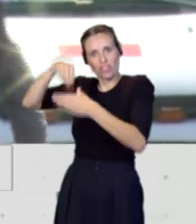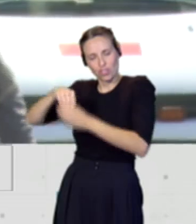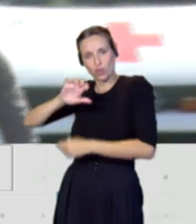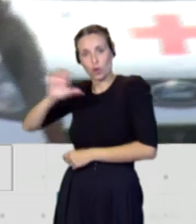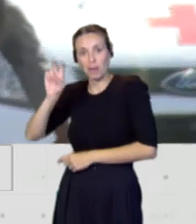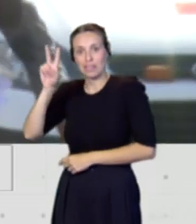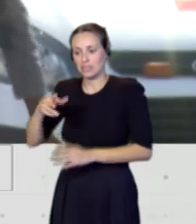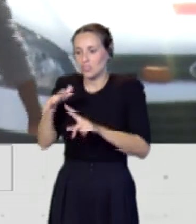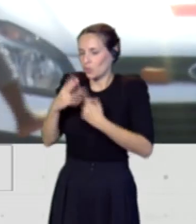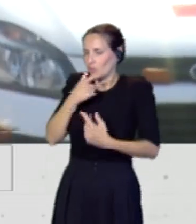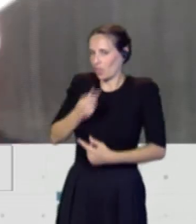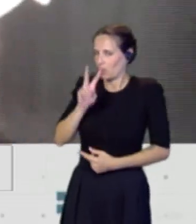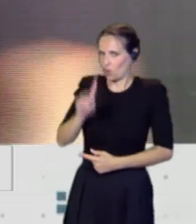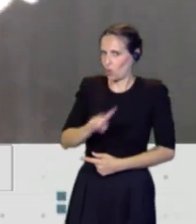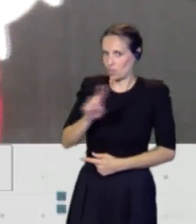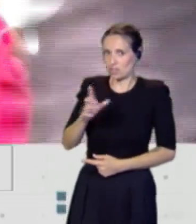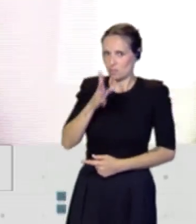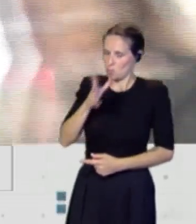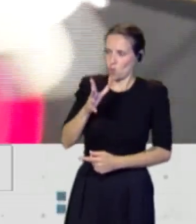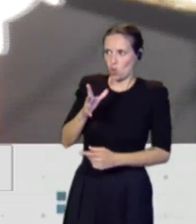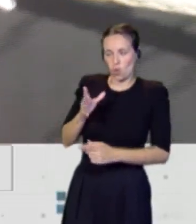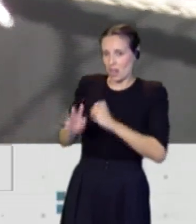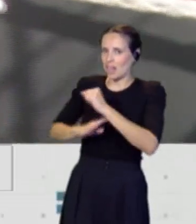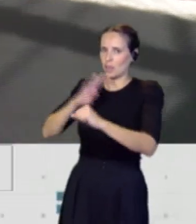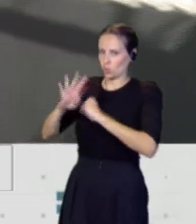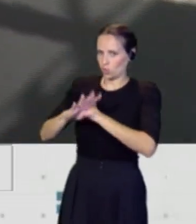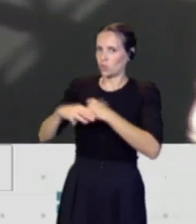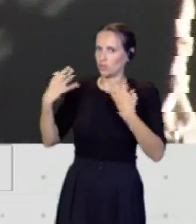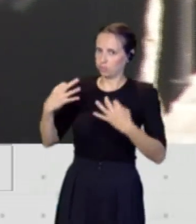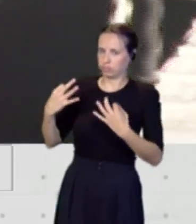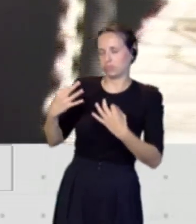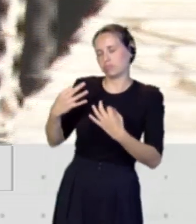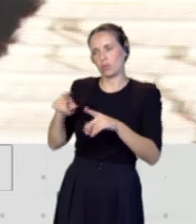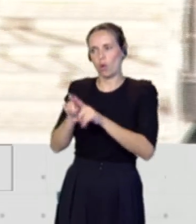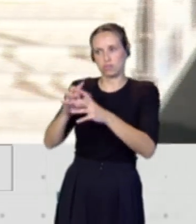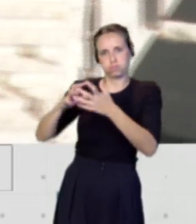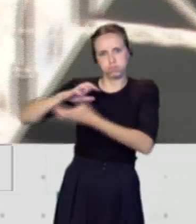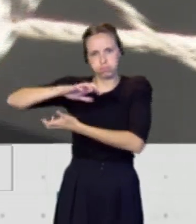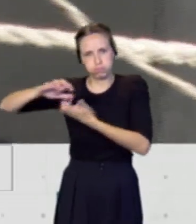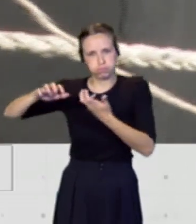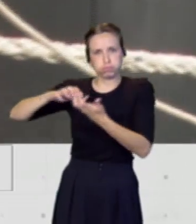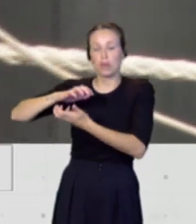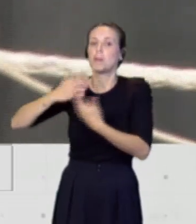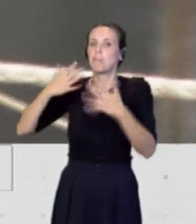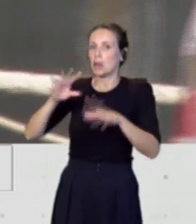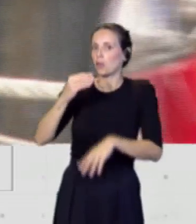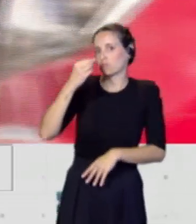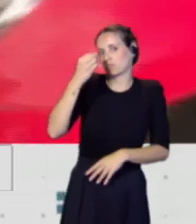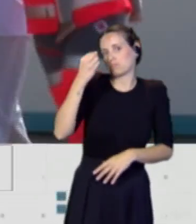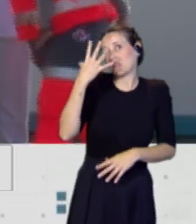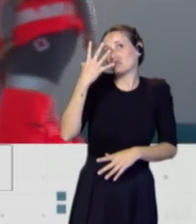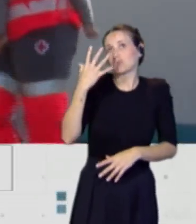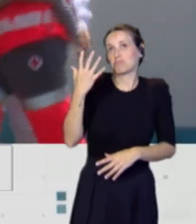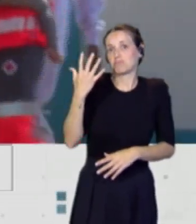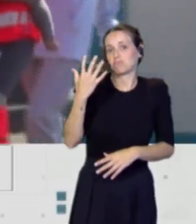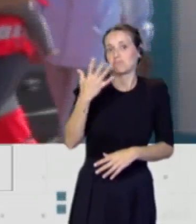muy desafiante en el conjunto de la legislatura. Y yo no me sumo a los que hacen una lectura entusiasta de cada